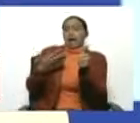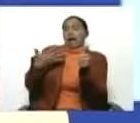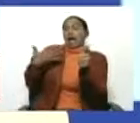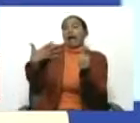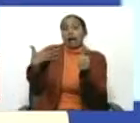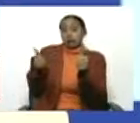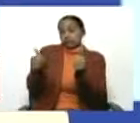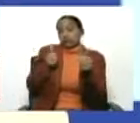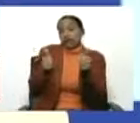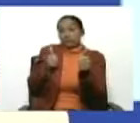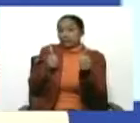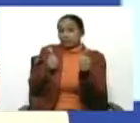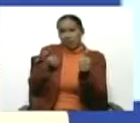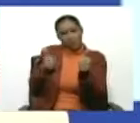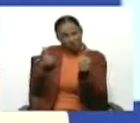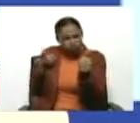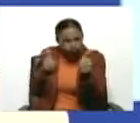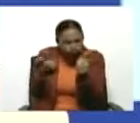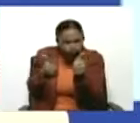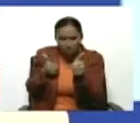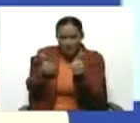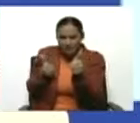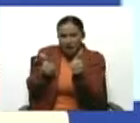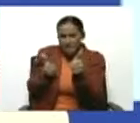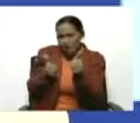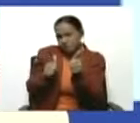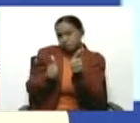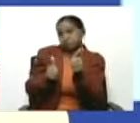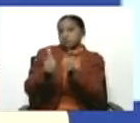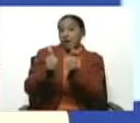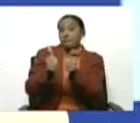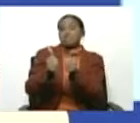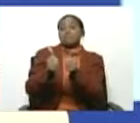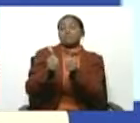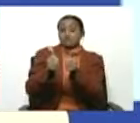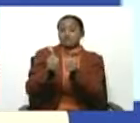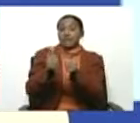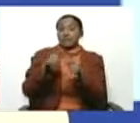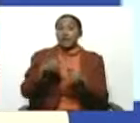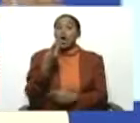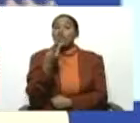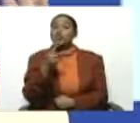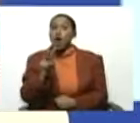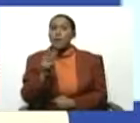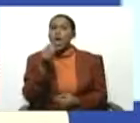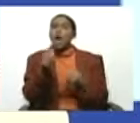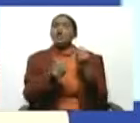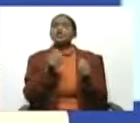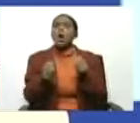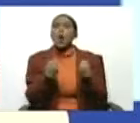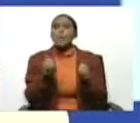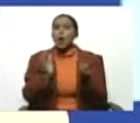Pero Teníamos dos ventajas la ventaja comparativa